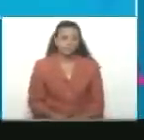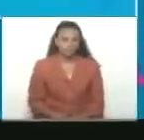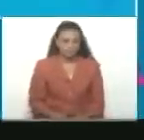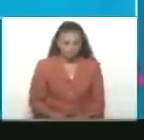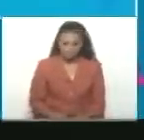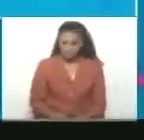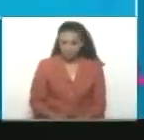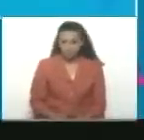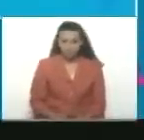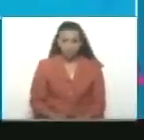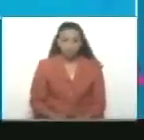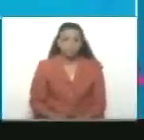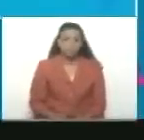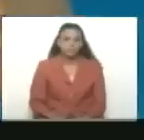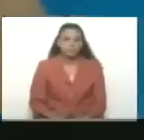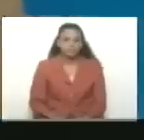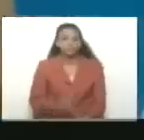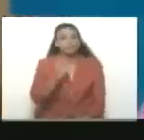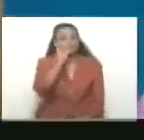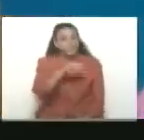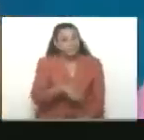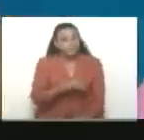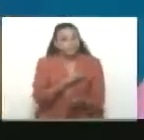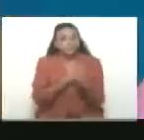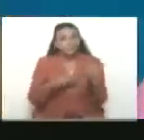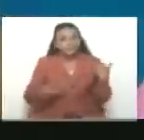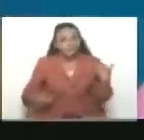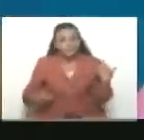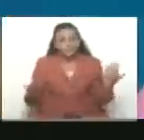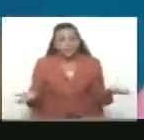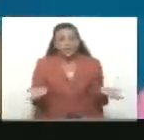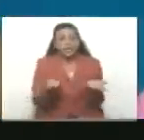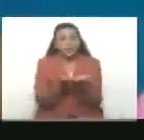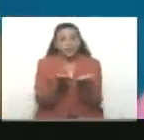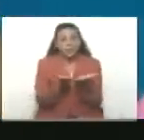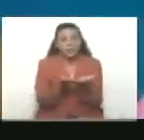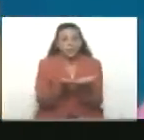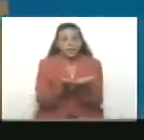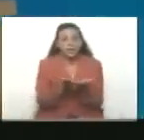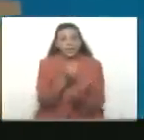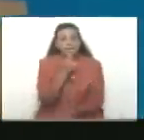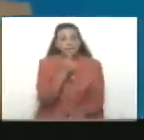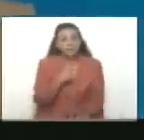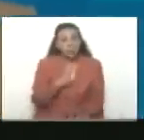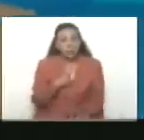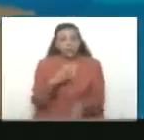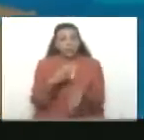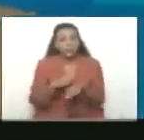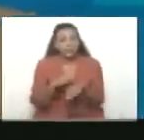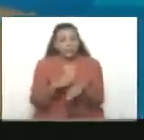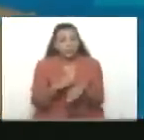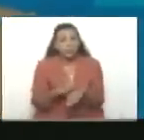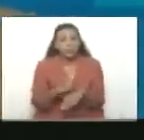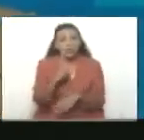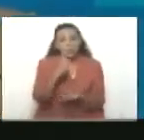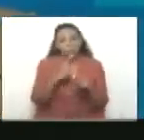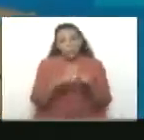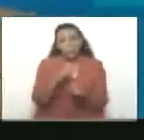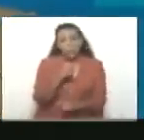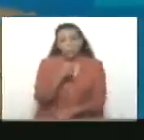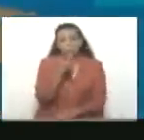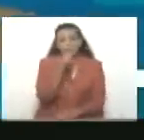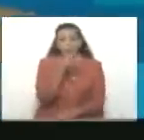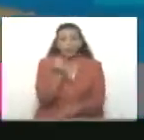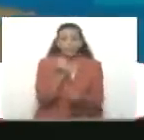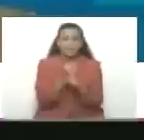compañera sí presidente esta escuela pues que nos acaban de reportar en el 1 por 10 del